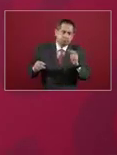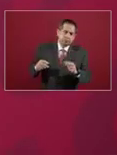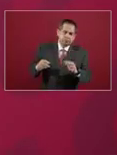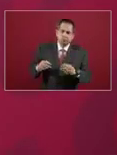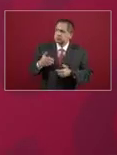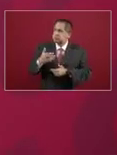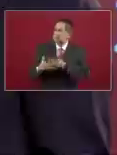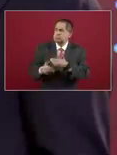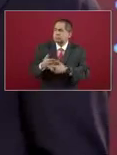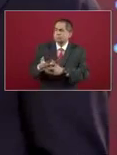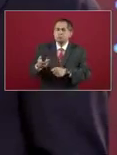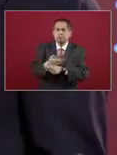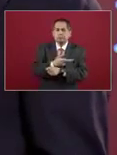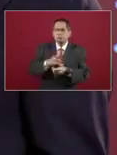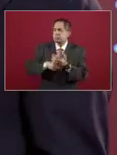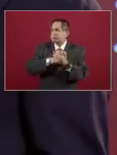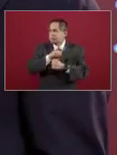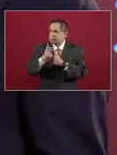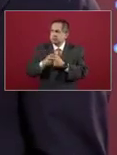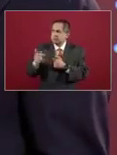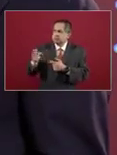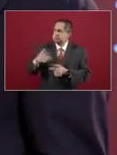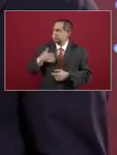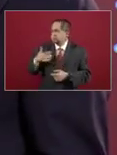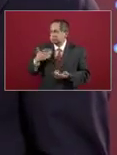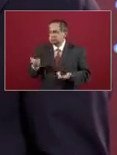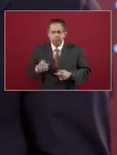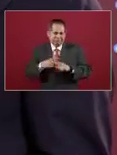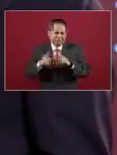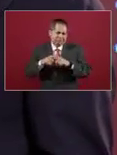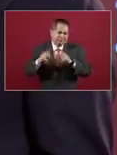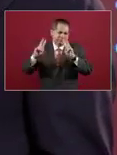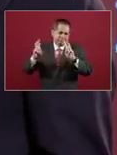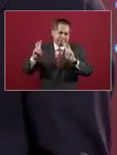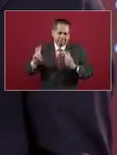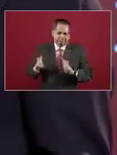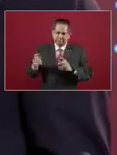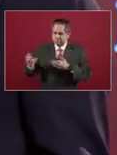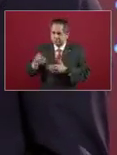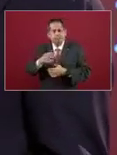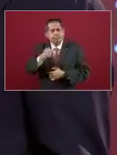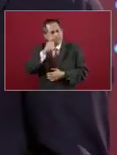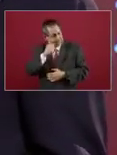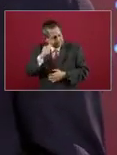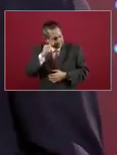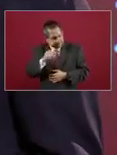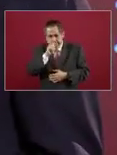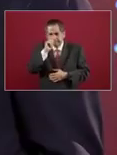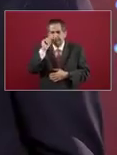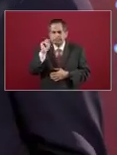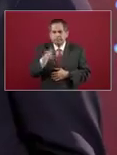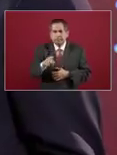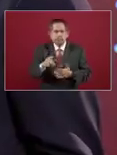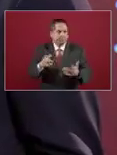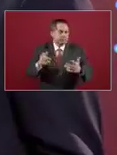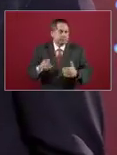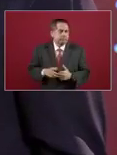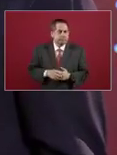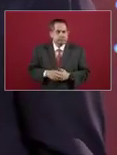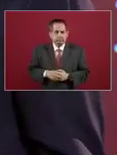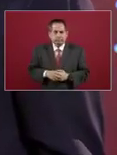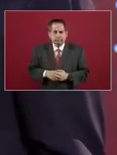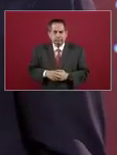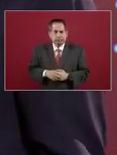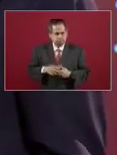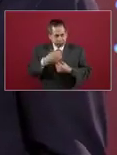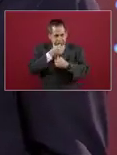los asuntos públicos del país. Hay temas siempre. Ayer también, para que